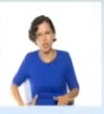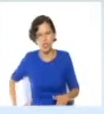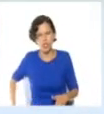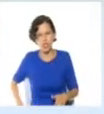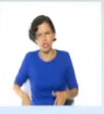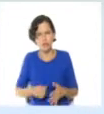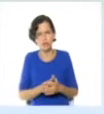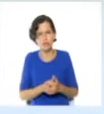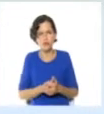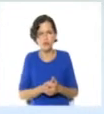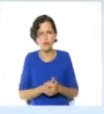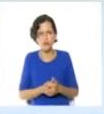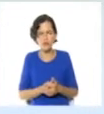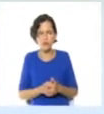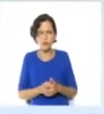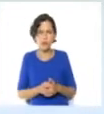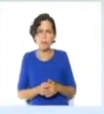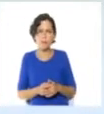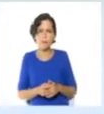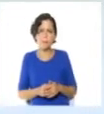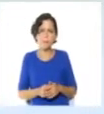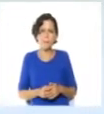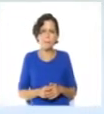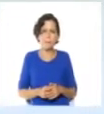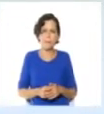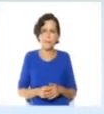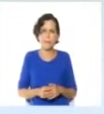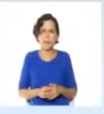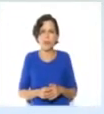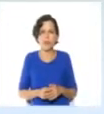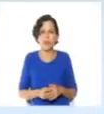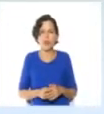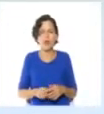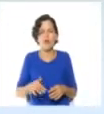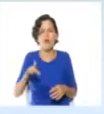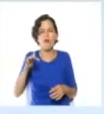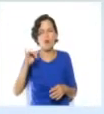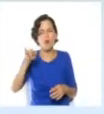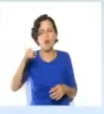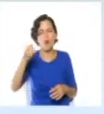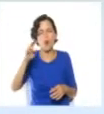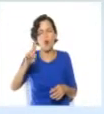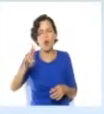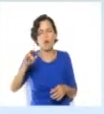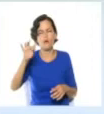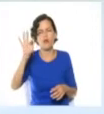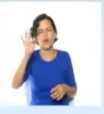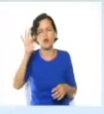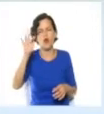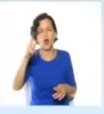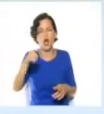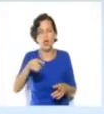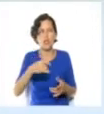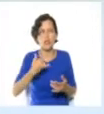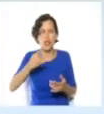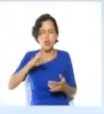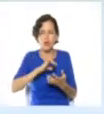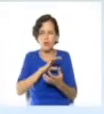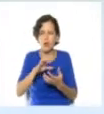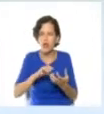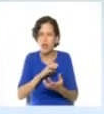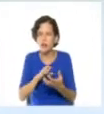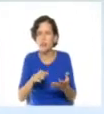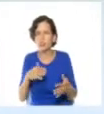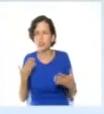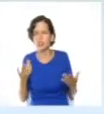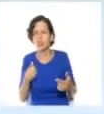el presidente, valga la redundancia, es Juan Crisóstomo Falcón. Aquí se da una coyuntura, si se